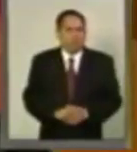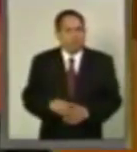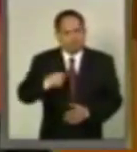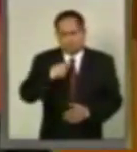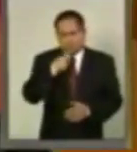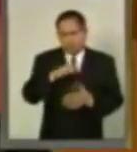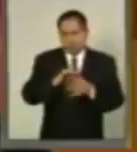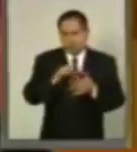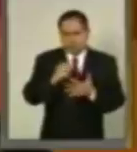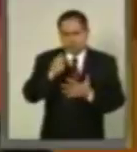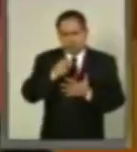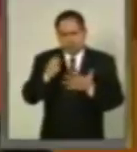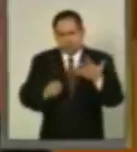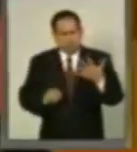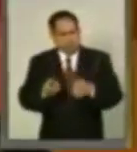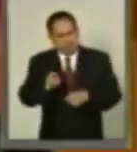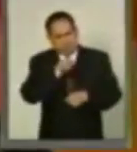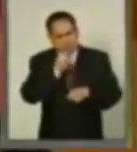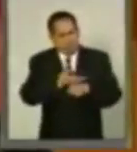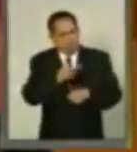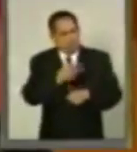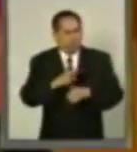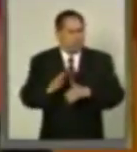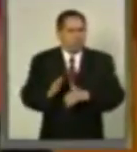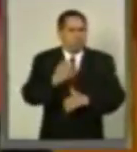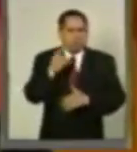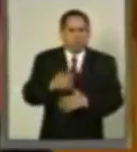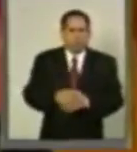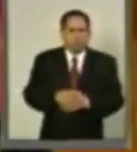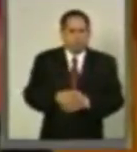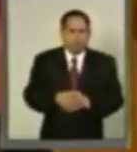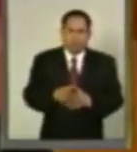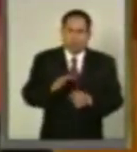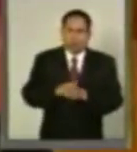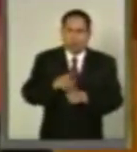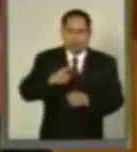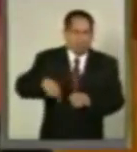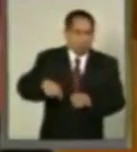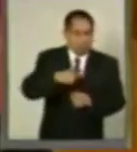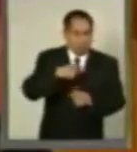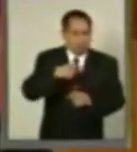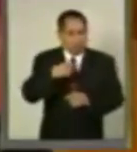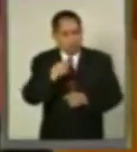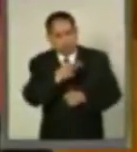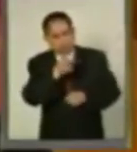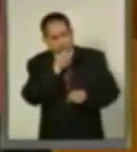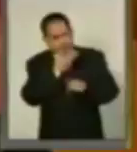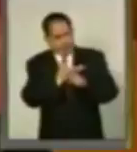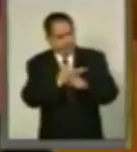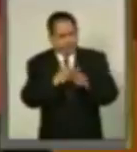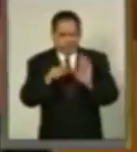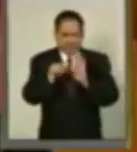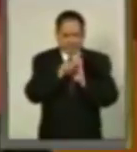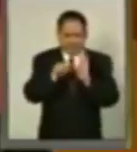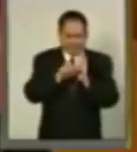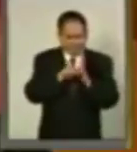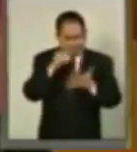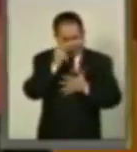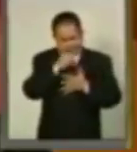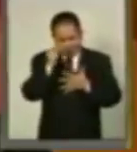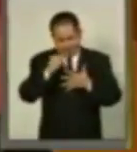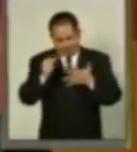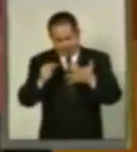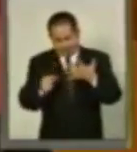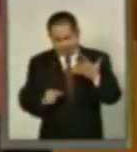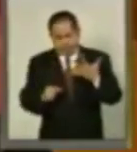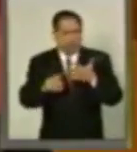esto, señor secretario, porque lo negativo para la gestión de su secretaría y del gobierno de la